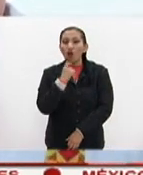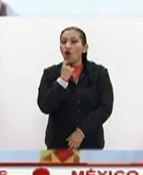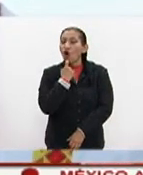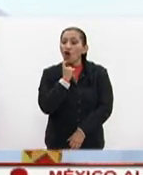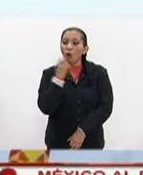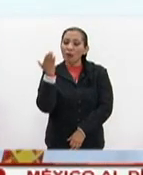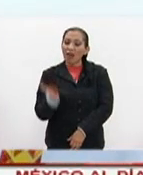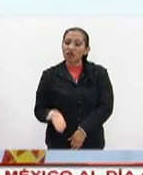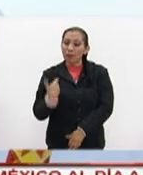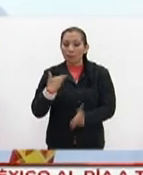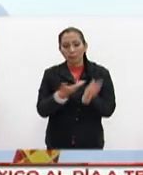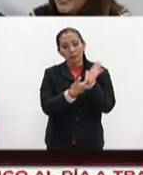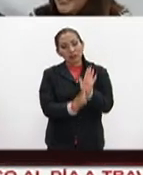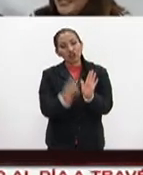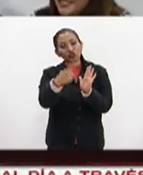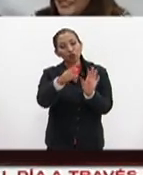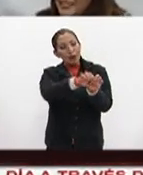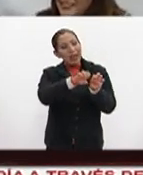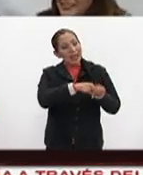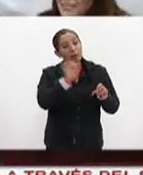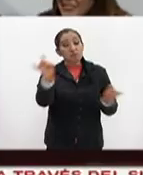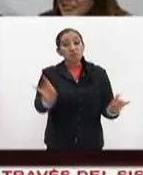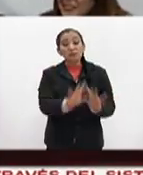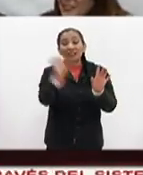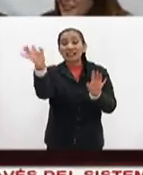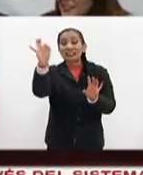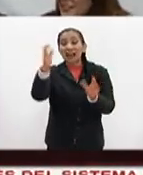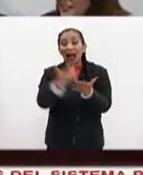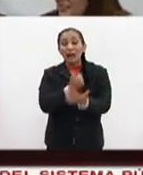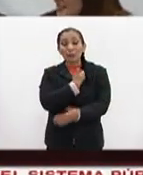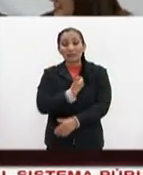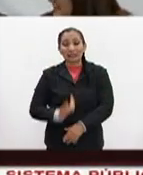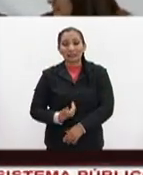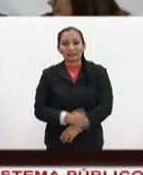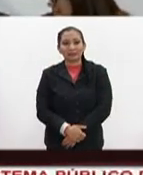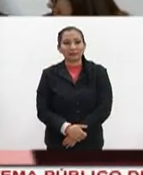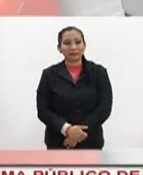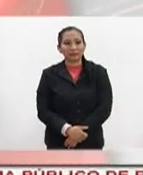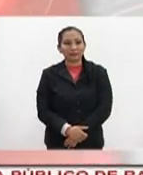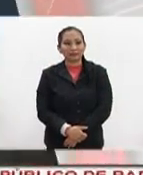Andrés Manuel López Obrador presentó al que sería su gabinete en caso de ganar la presidencia de la República.